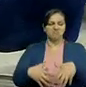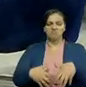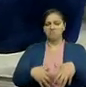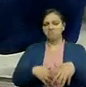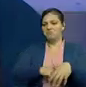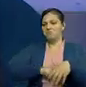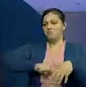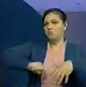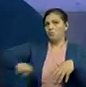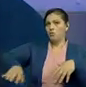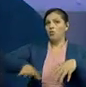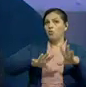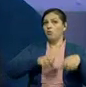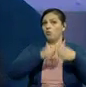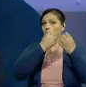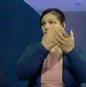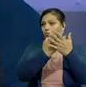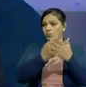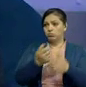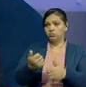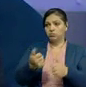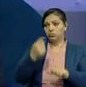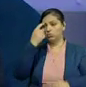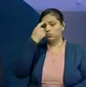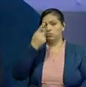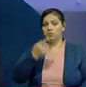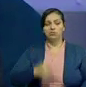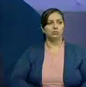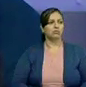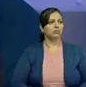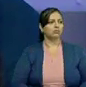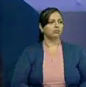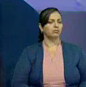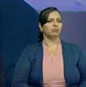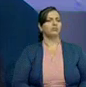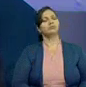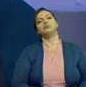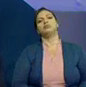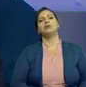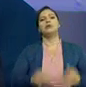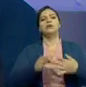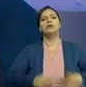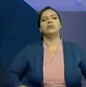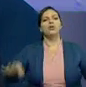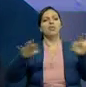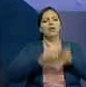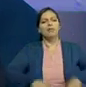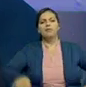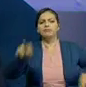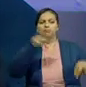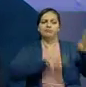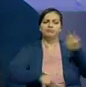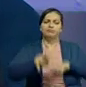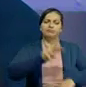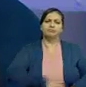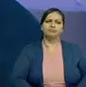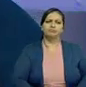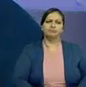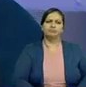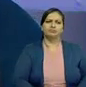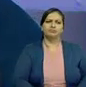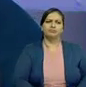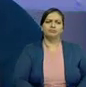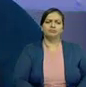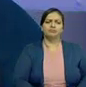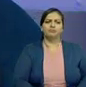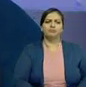mirar esta realidad compleja y delicada del aborto en todas sus aristas, en todas sus dimensiones, por ejemplo, en todos sus aspectos. Yo digo,